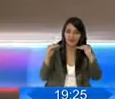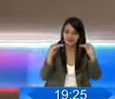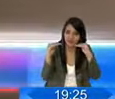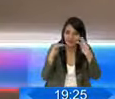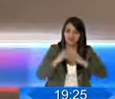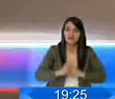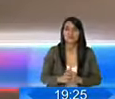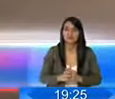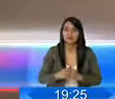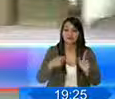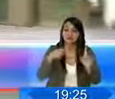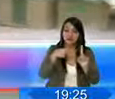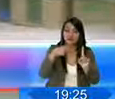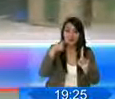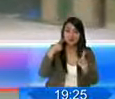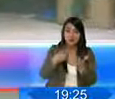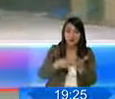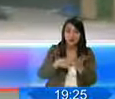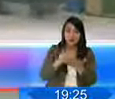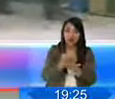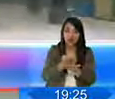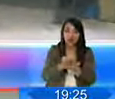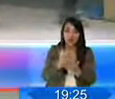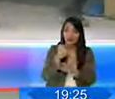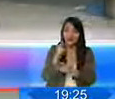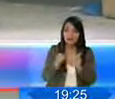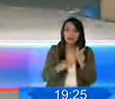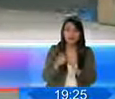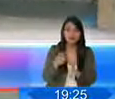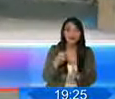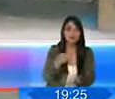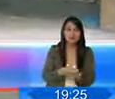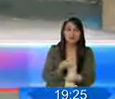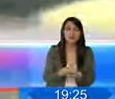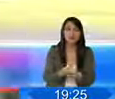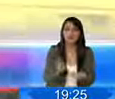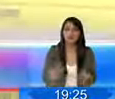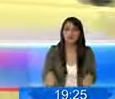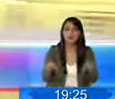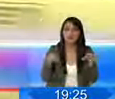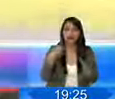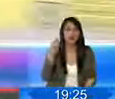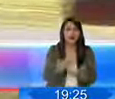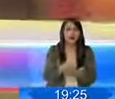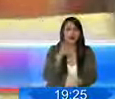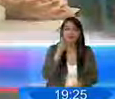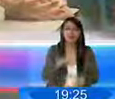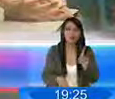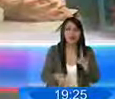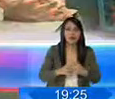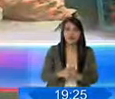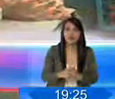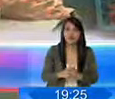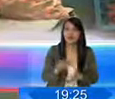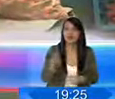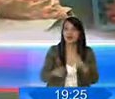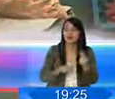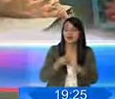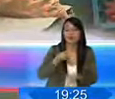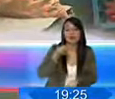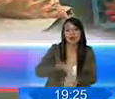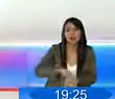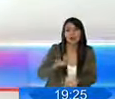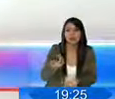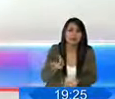parará, que puede significar que la población no cuenta con recursos económicos para adquirir productos y se limita a comprar lo